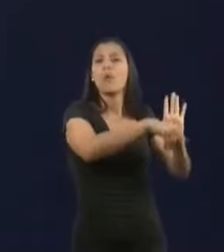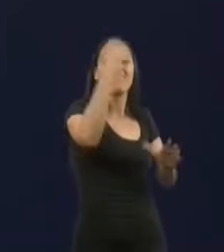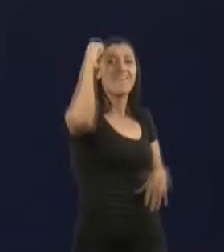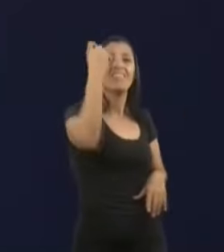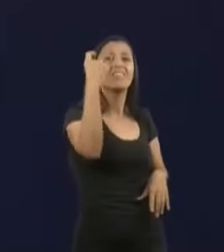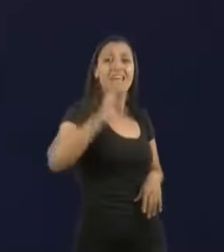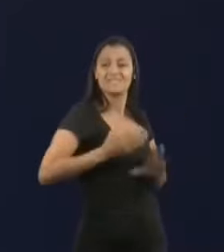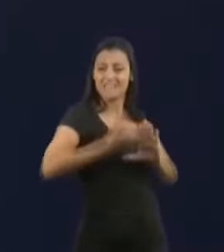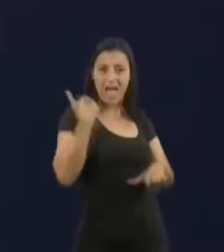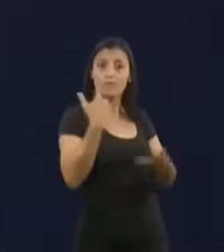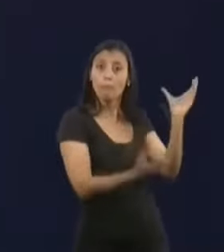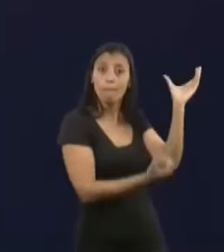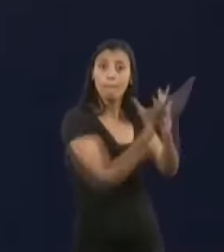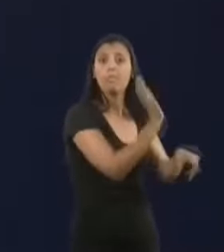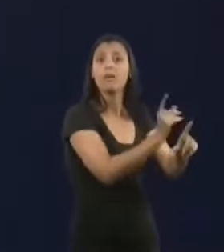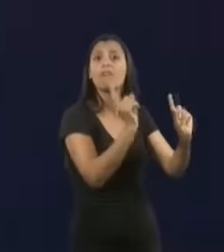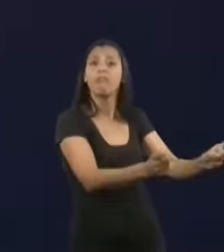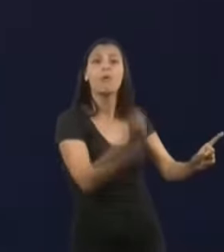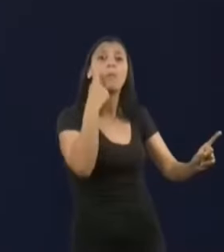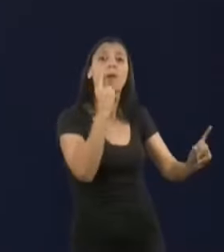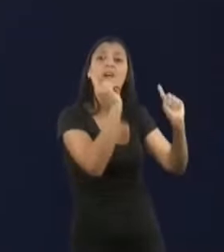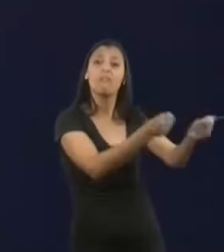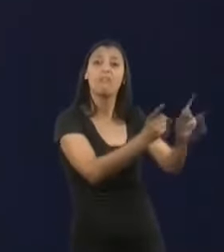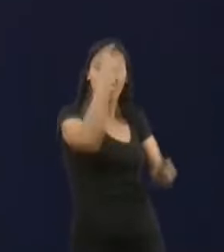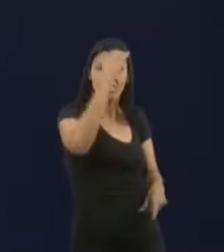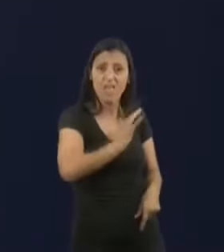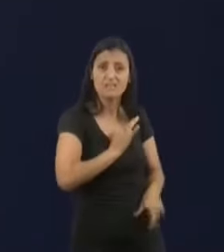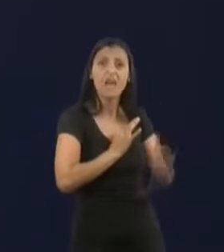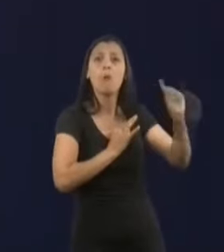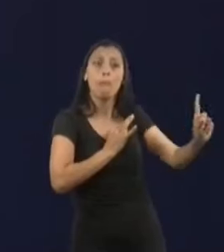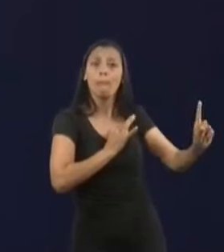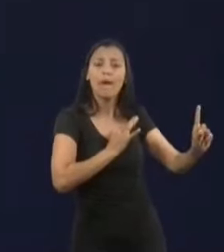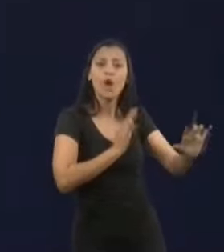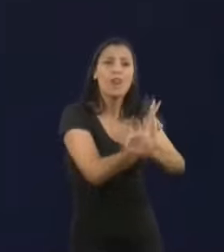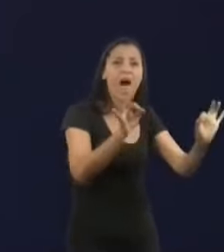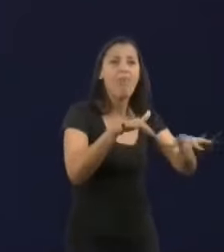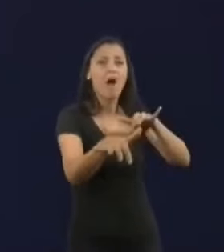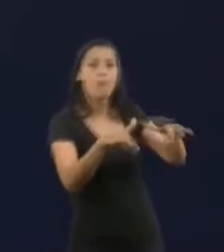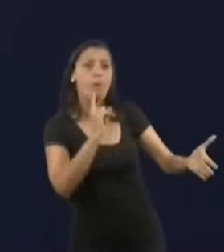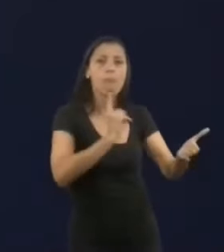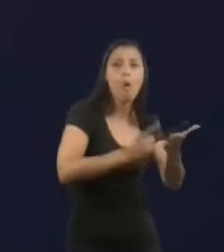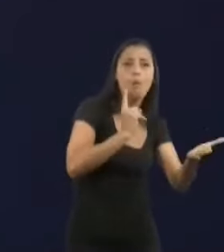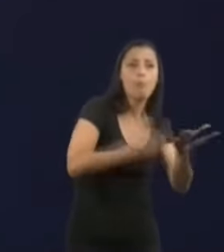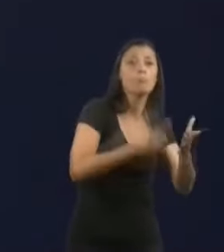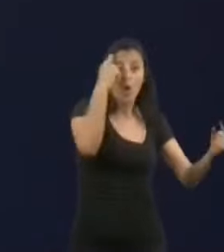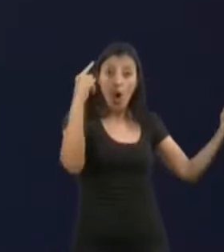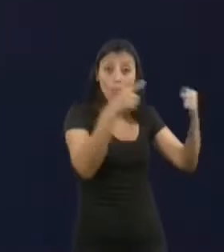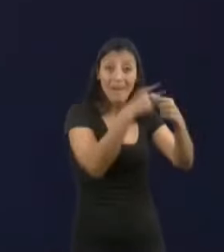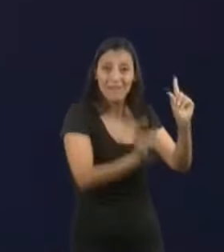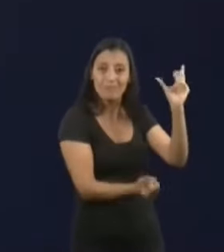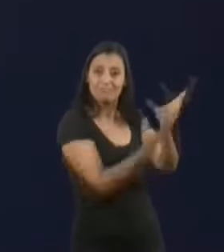creado o o subsistió durante 10 años y no había emitido ningún dictamen a los fines que había sido